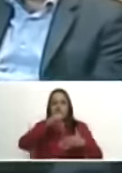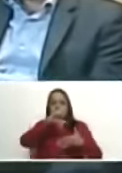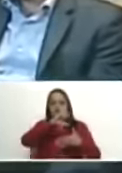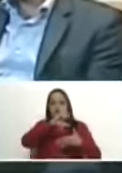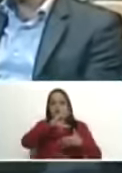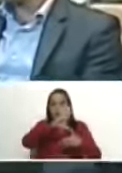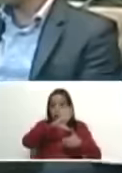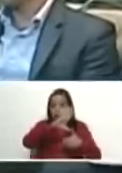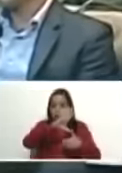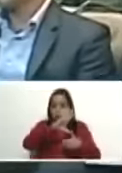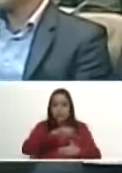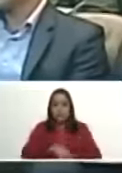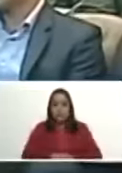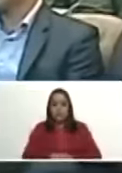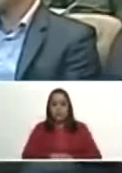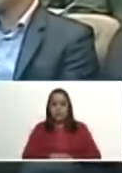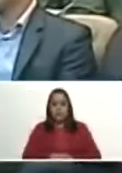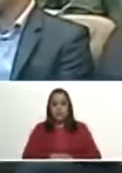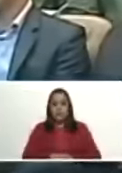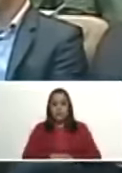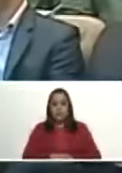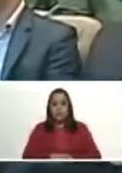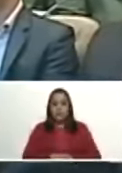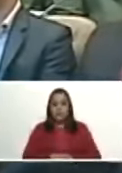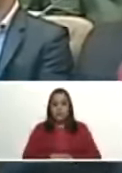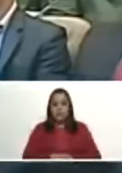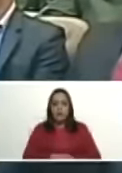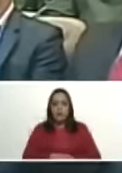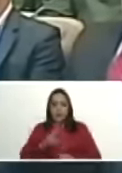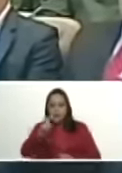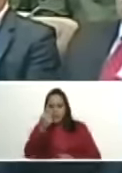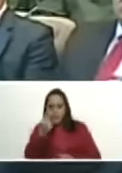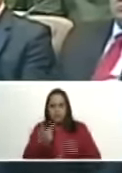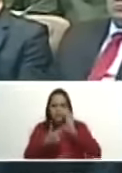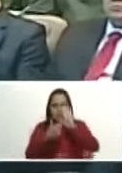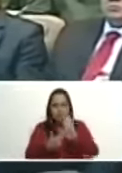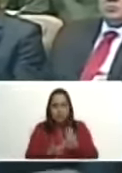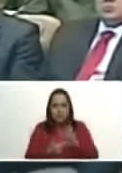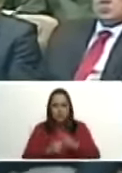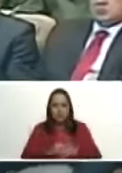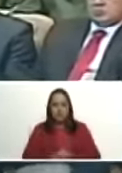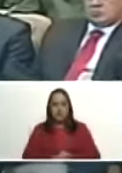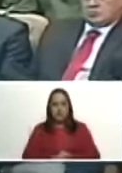Primer elemento que aparece en el firmamento